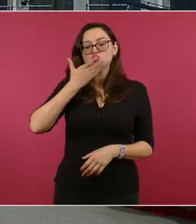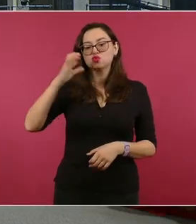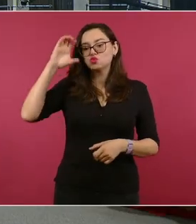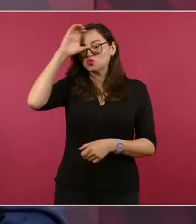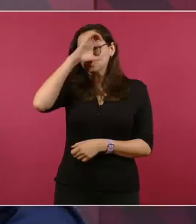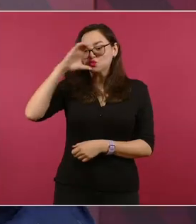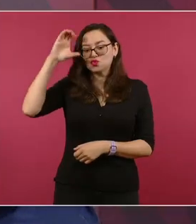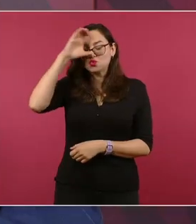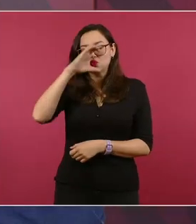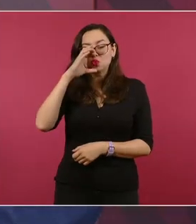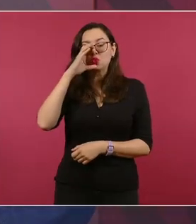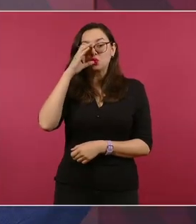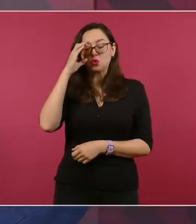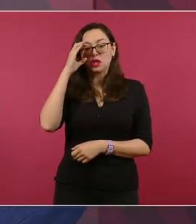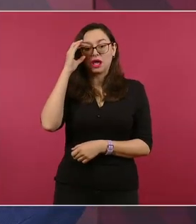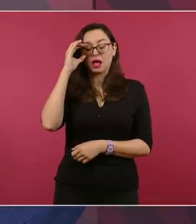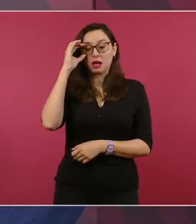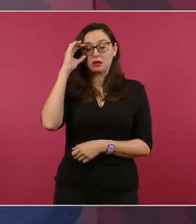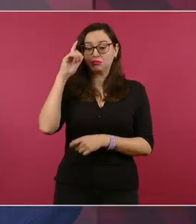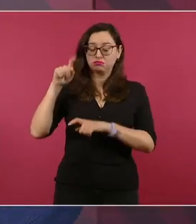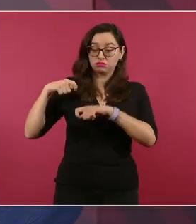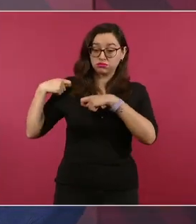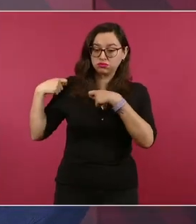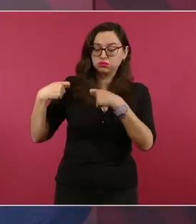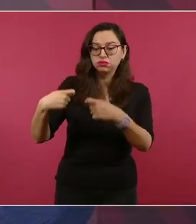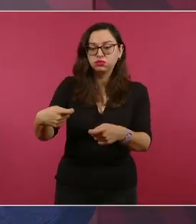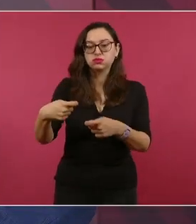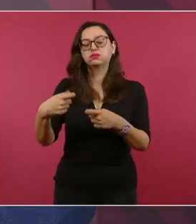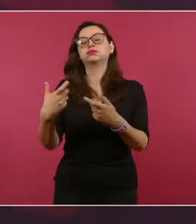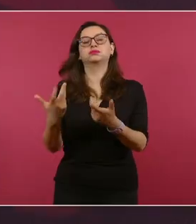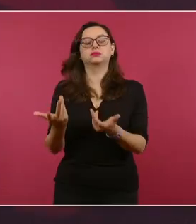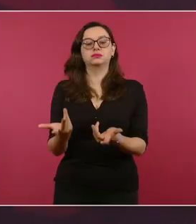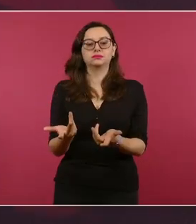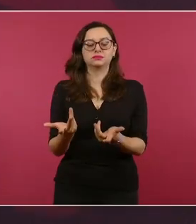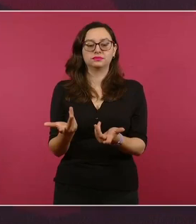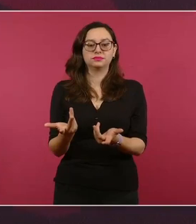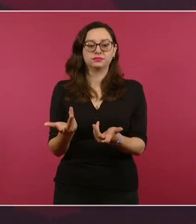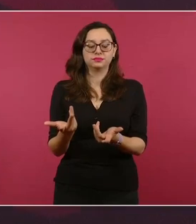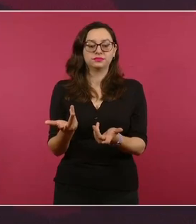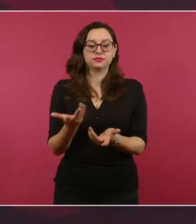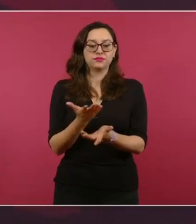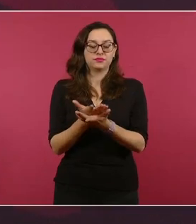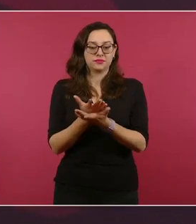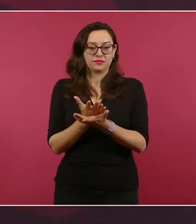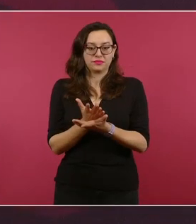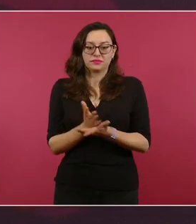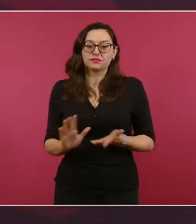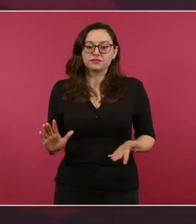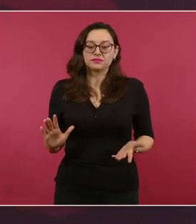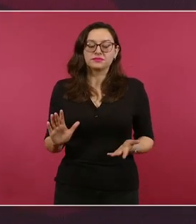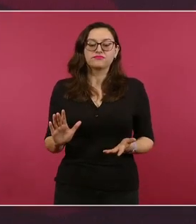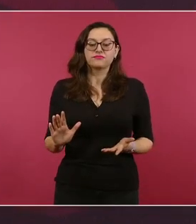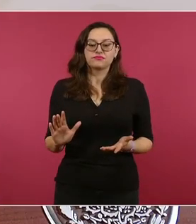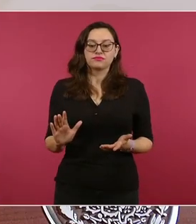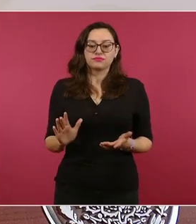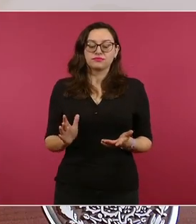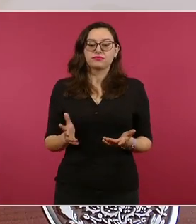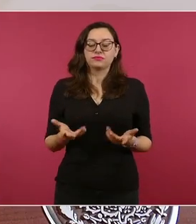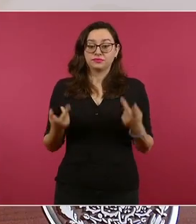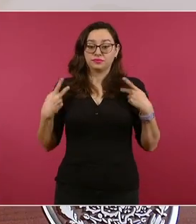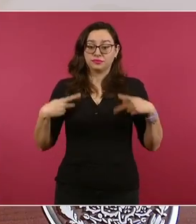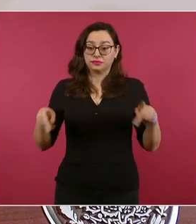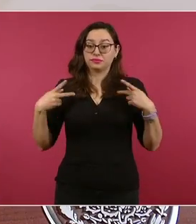de nuestras tradiciones, de nuestra costumbre. Además, mucha gente, en el caso de los